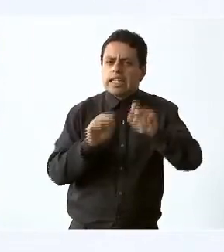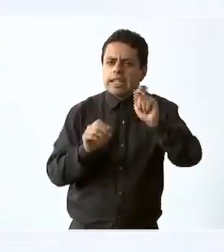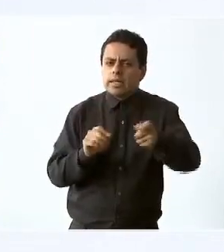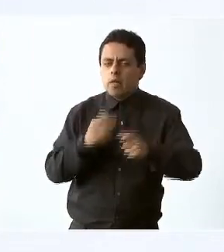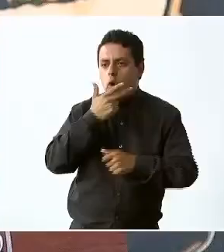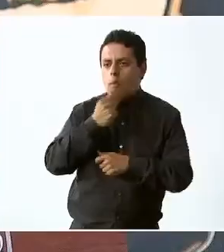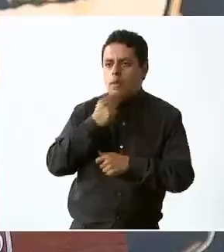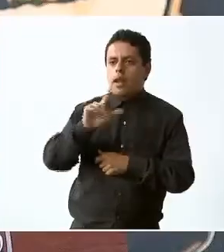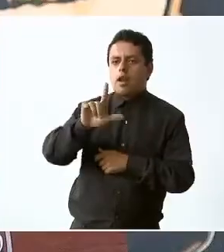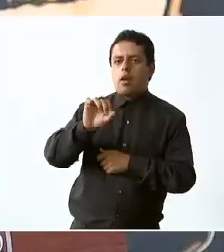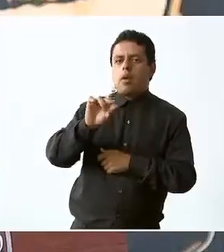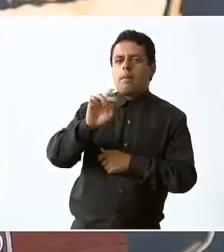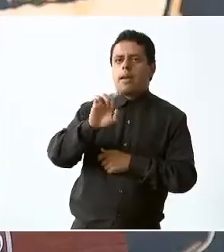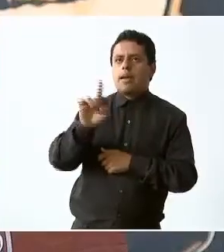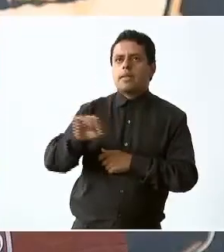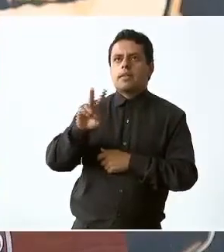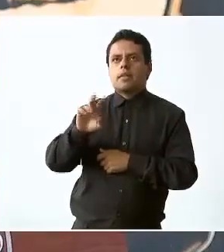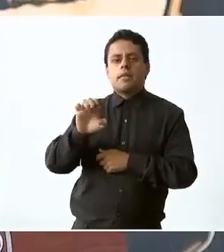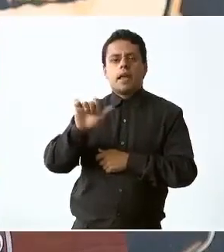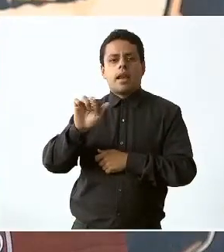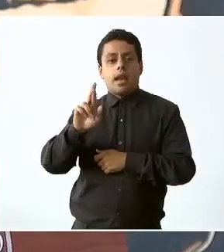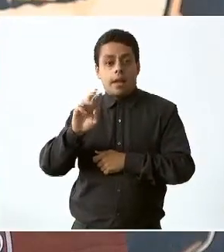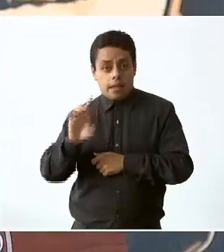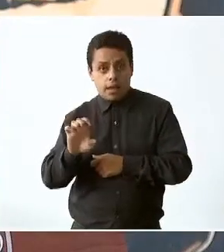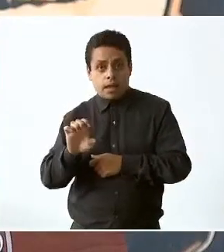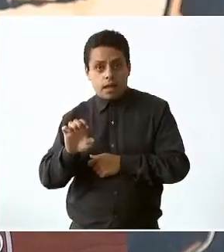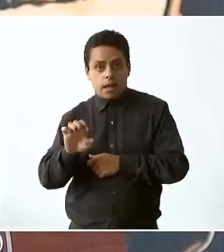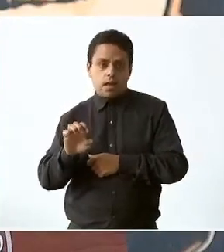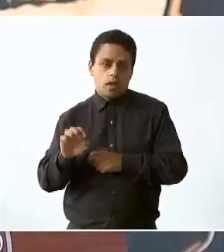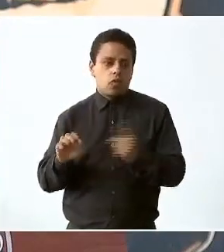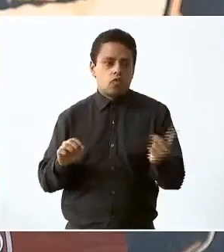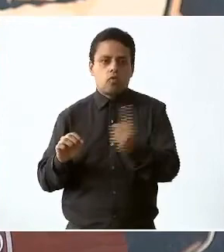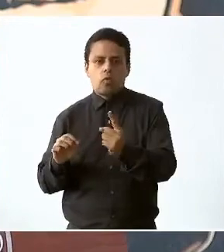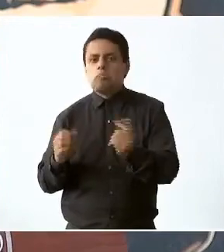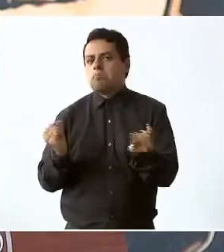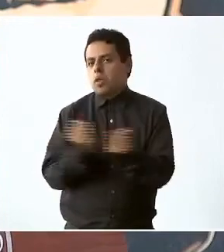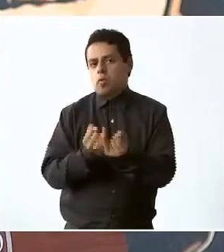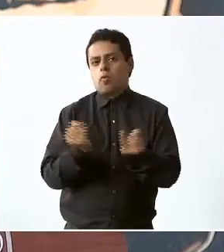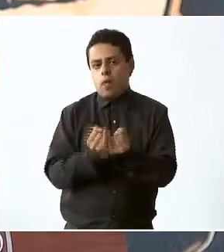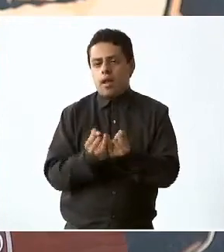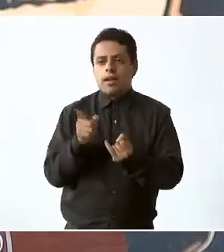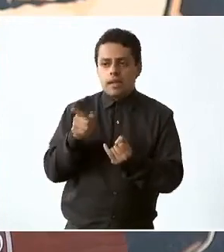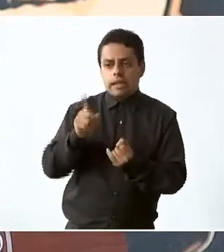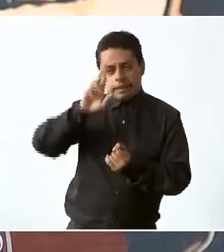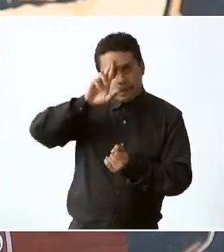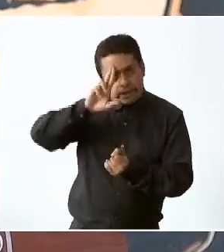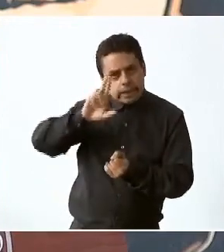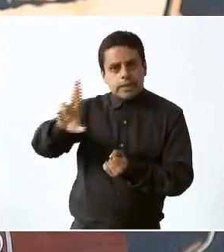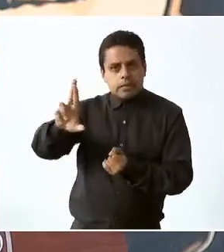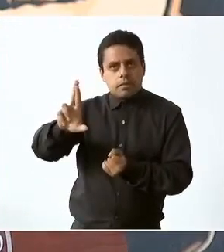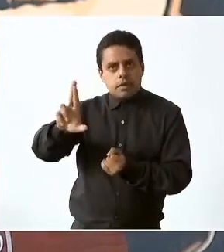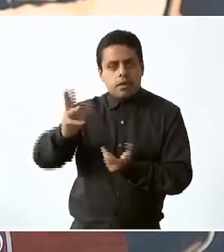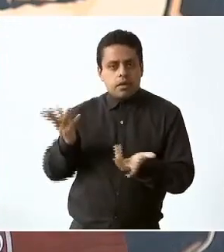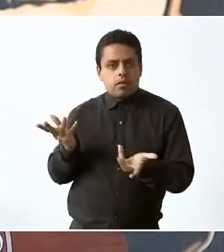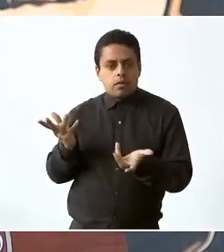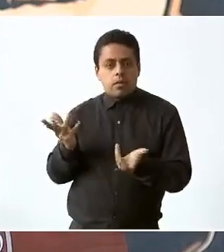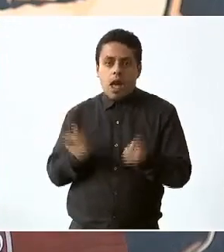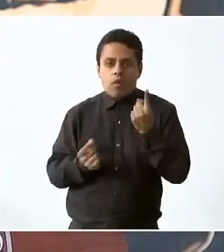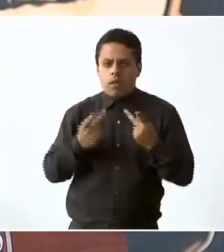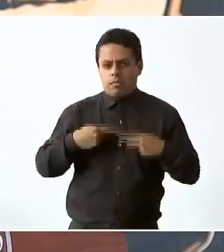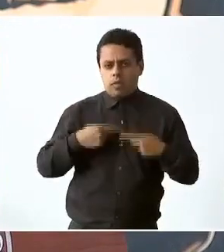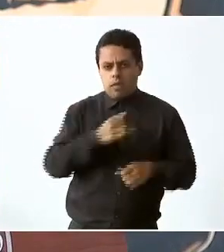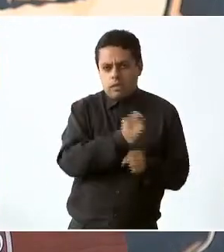López Velarde creo que coinciden los dos argumentos. Algunas voces críticas